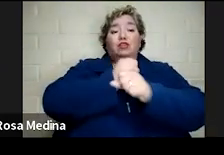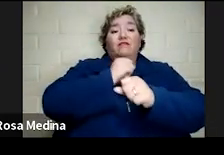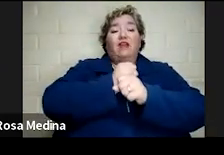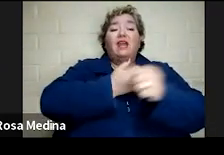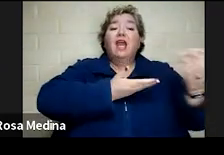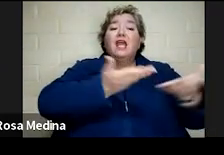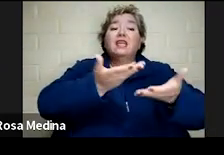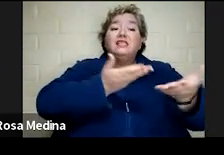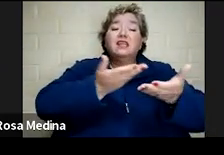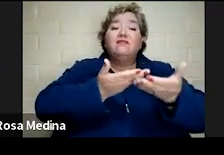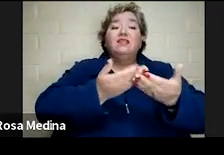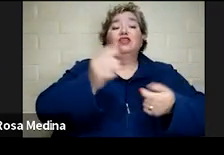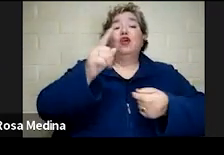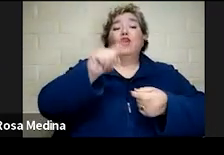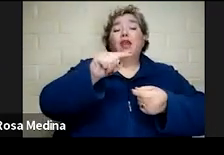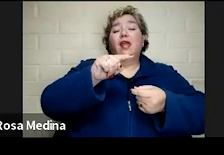en CDTUC.